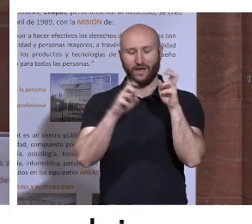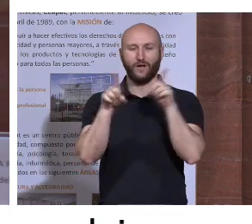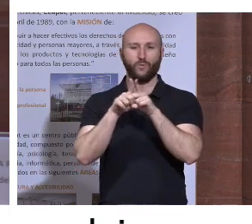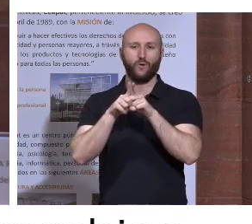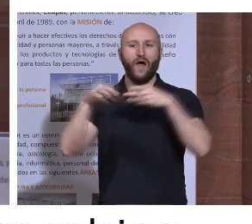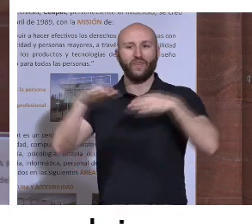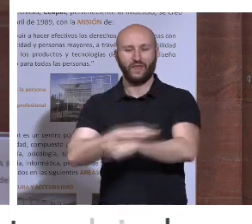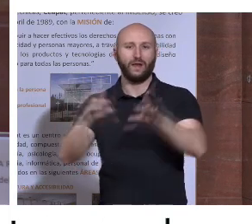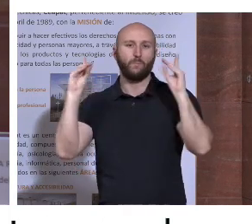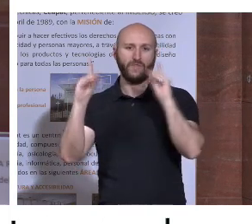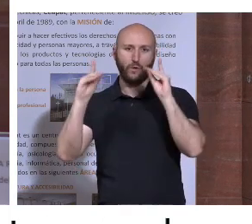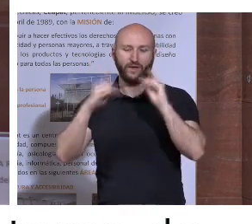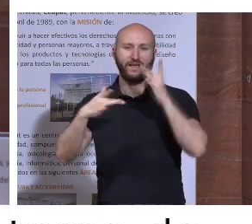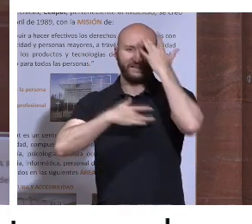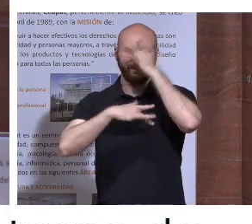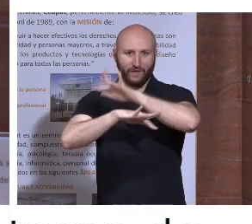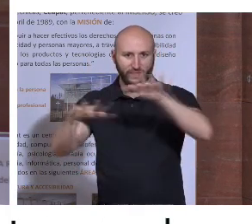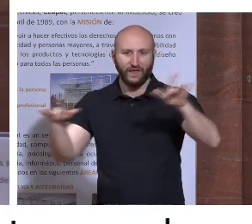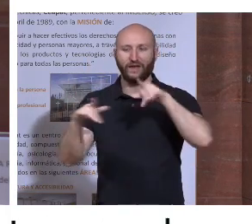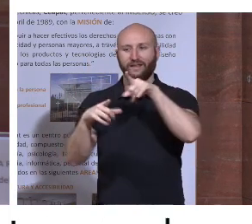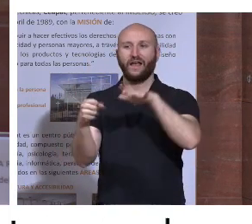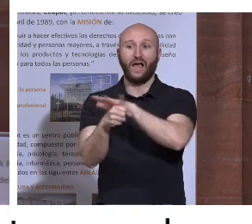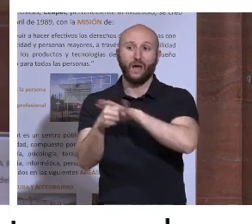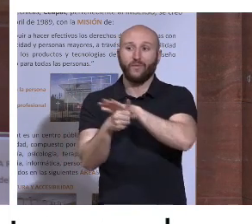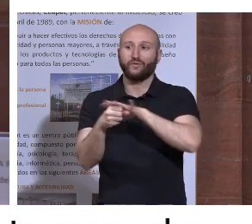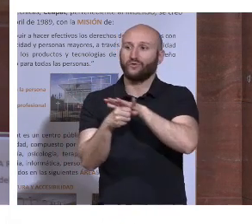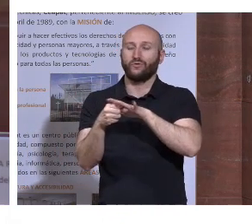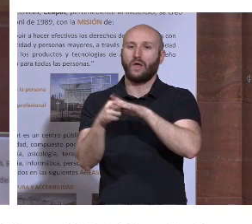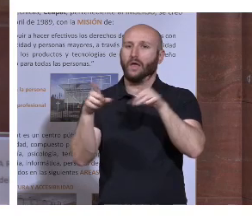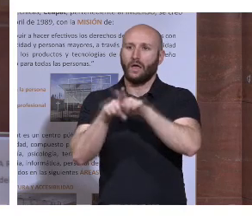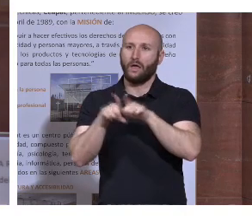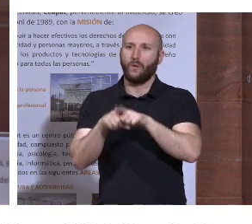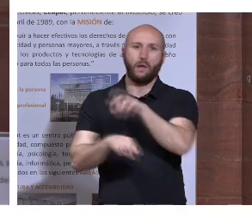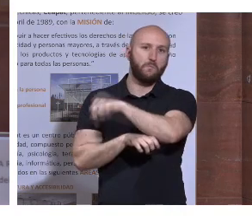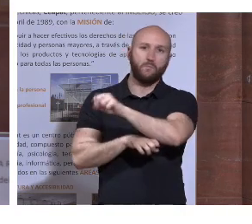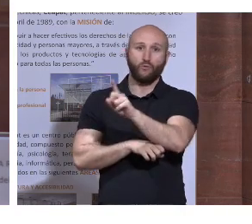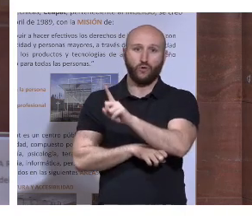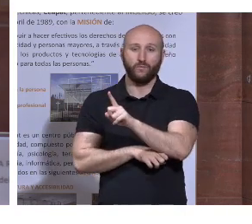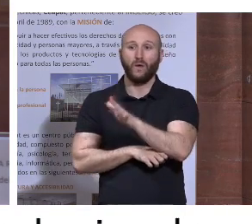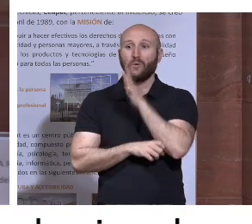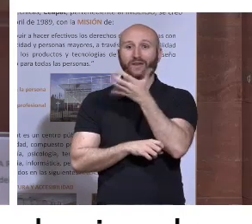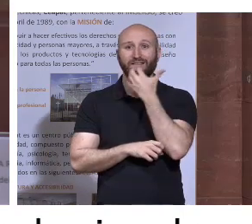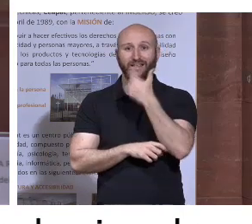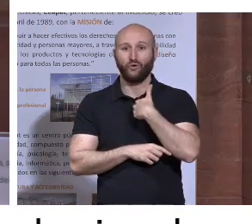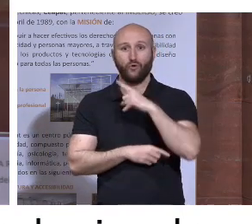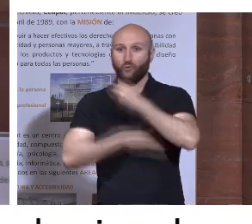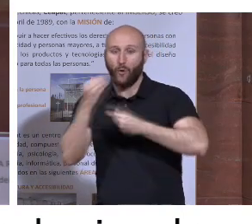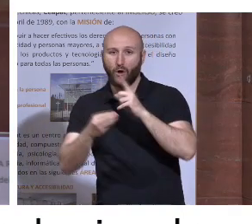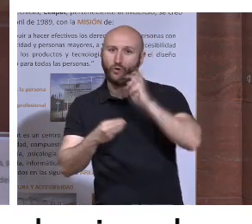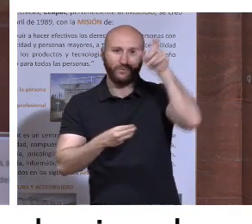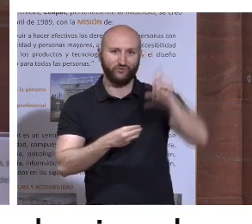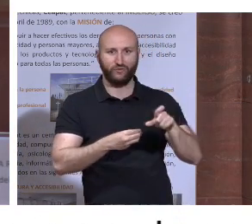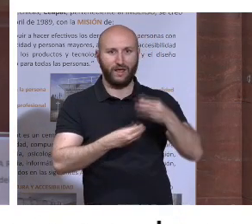hacer pedagogía, ¿no? Y de sensibilizar, que es un ámbito en el que no podemos bajar la guardia, porque si no lo hacemos nosotros, no lo hace nadie más, ¿no?